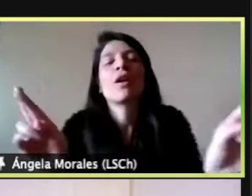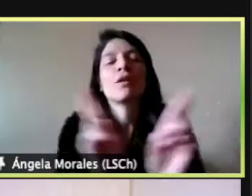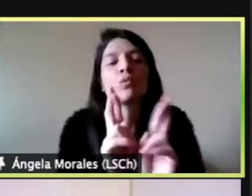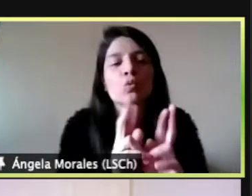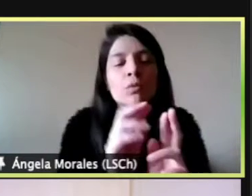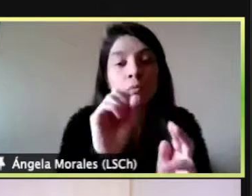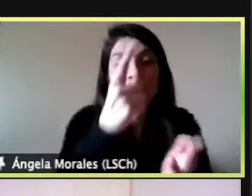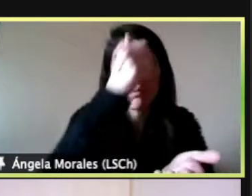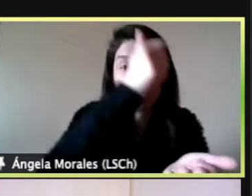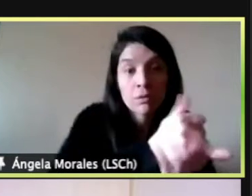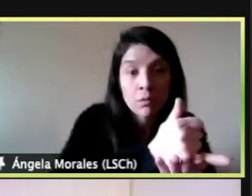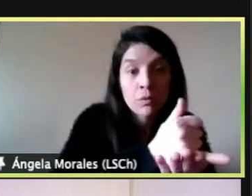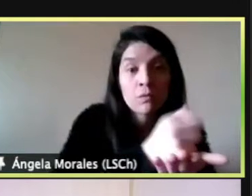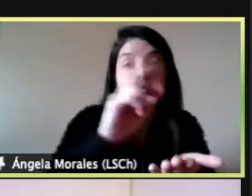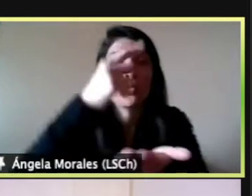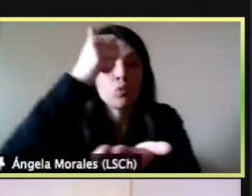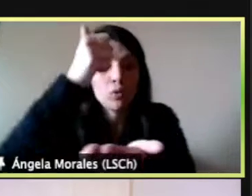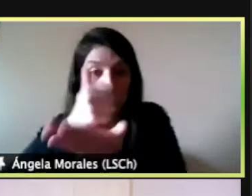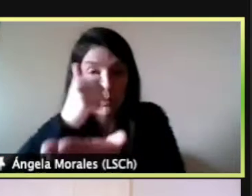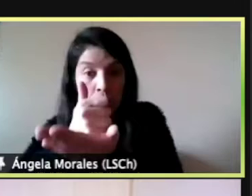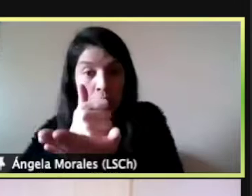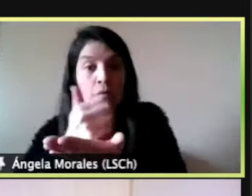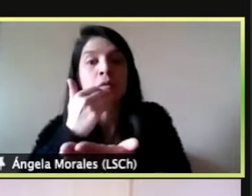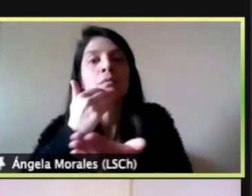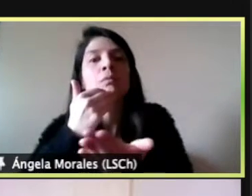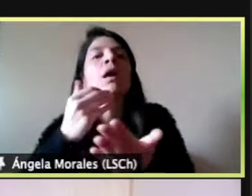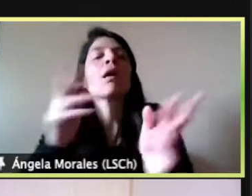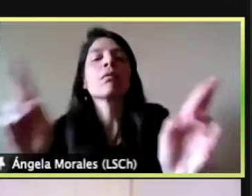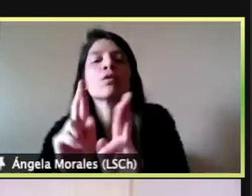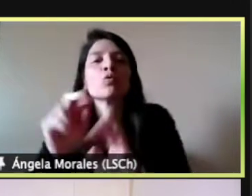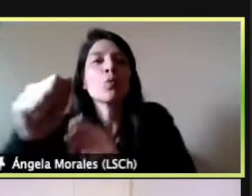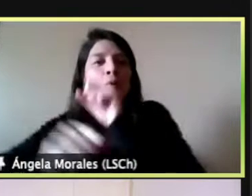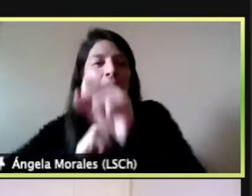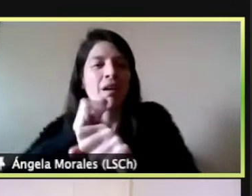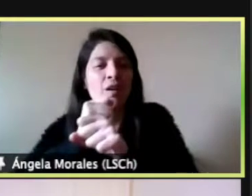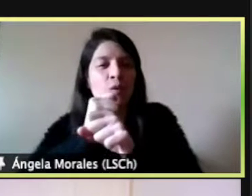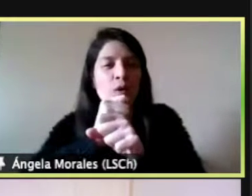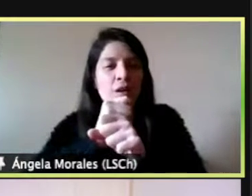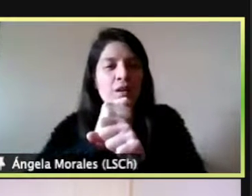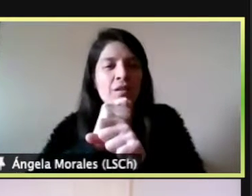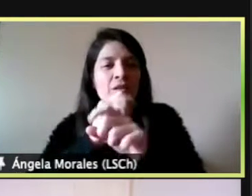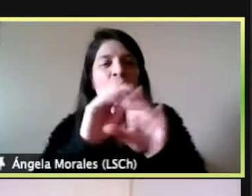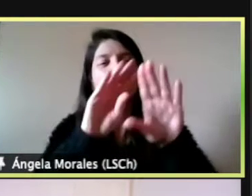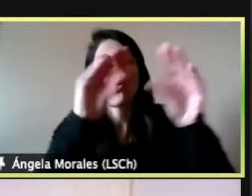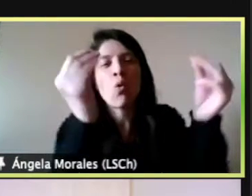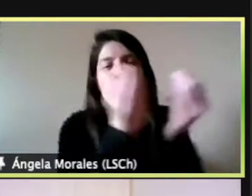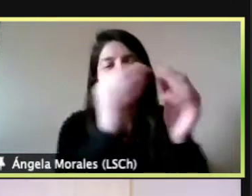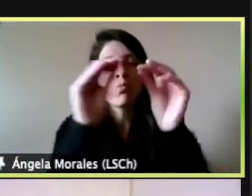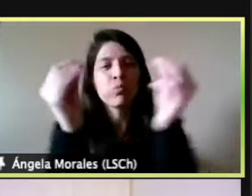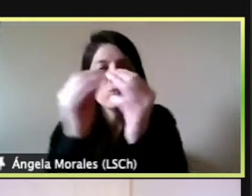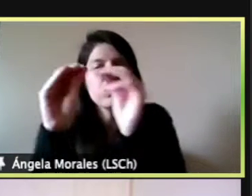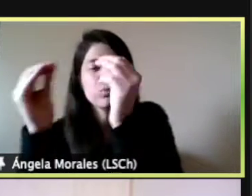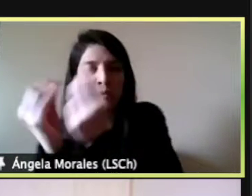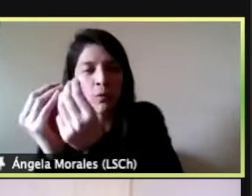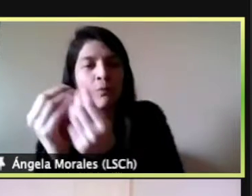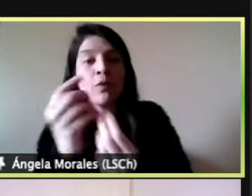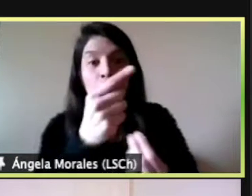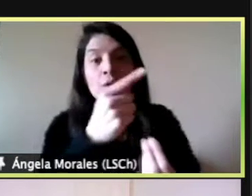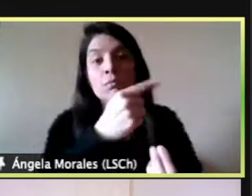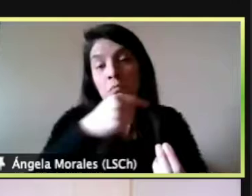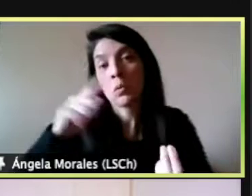semestre y un resumen anual. Entonces la idea de este trabajo, de esta parte, es que nosotros podíamos